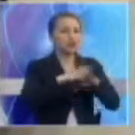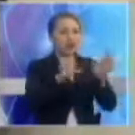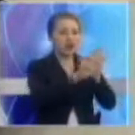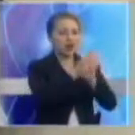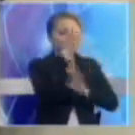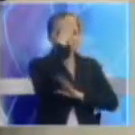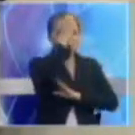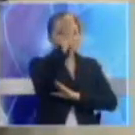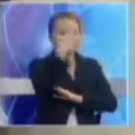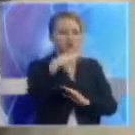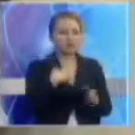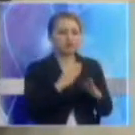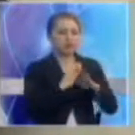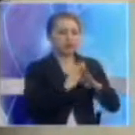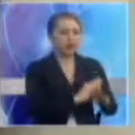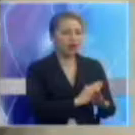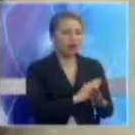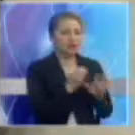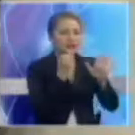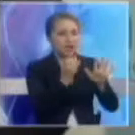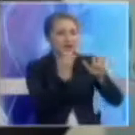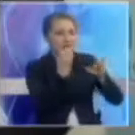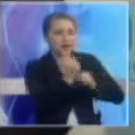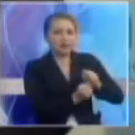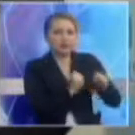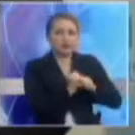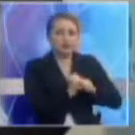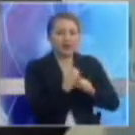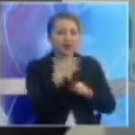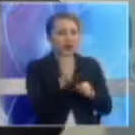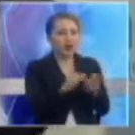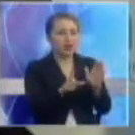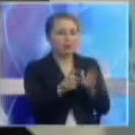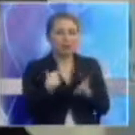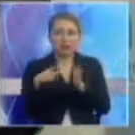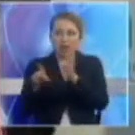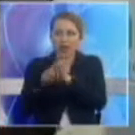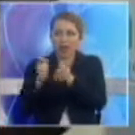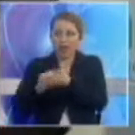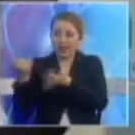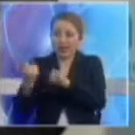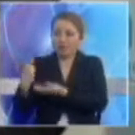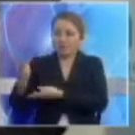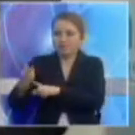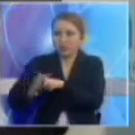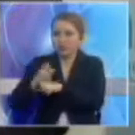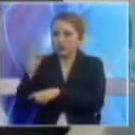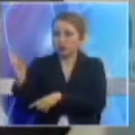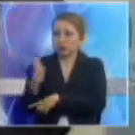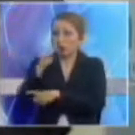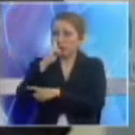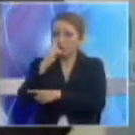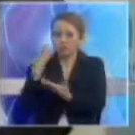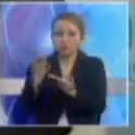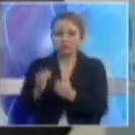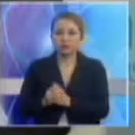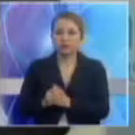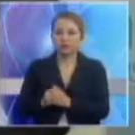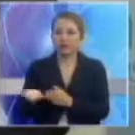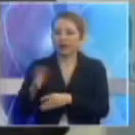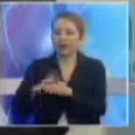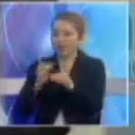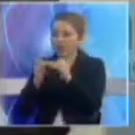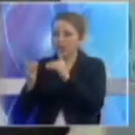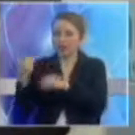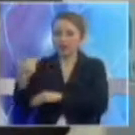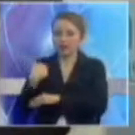ejemplo, que está estancada en la Asamblea 7-8 años. Sí, el Código de Conocimiento se aprobará en este mes, en el mes de junio. Ha sido los diálogos que